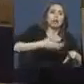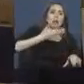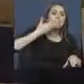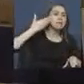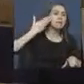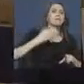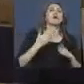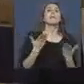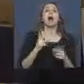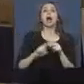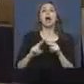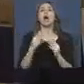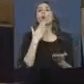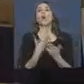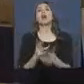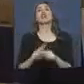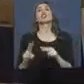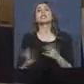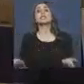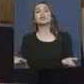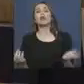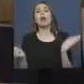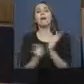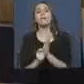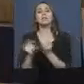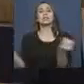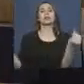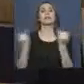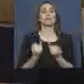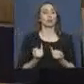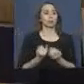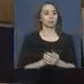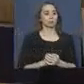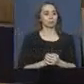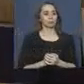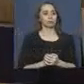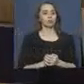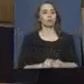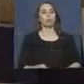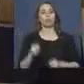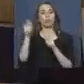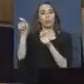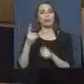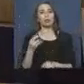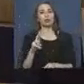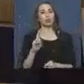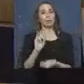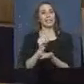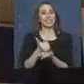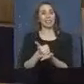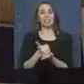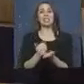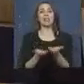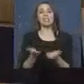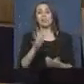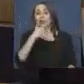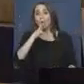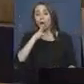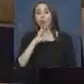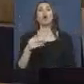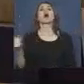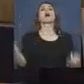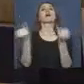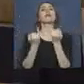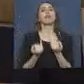instalaciones y fecha en que fueron ejecutados y cualquier otra gestión desarrollada al respecto. También a la Superintendencia de Servicios Sanitarios a fin de que informe